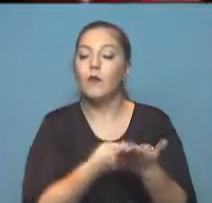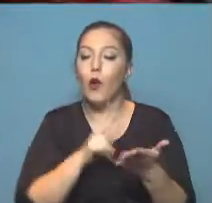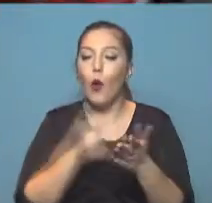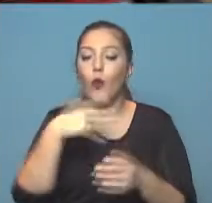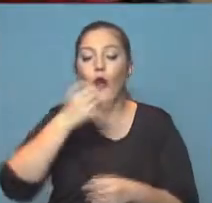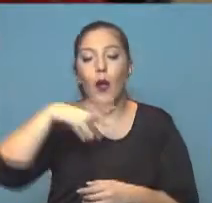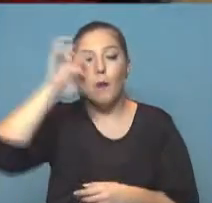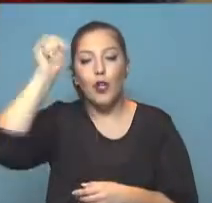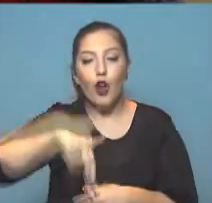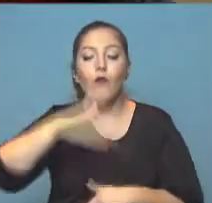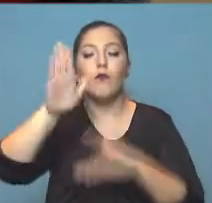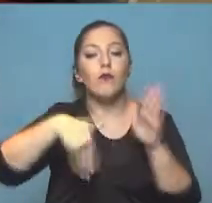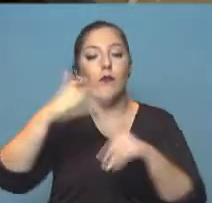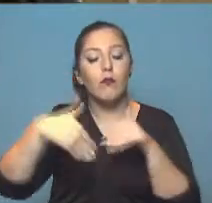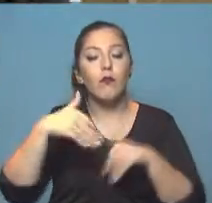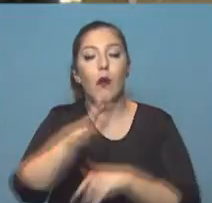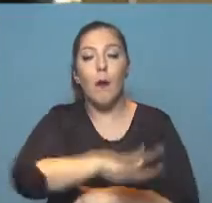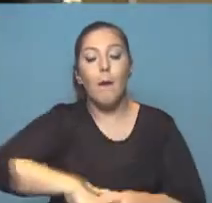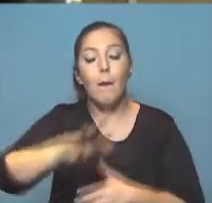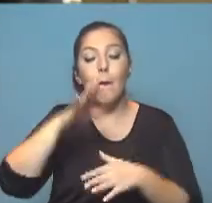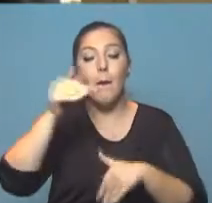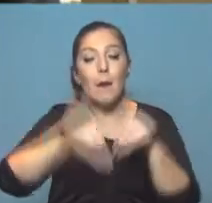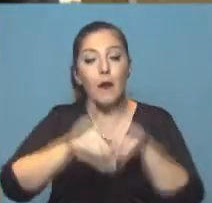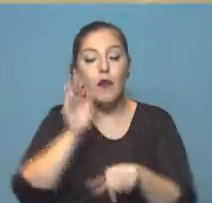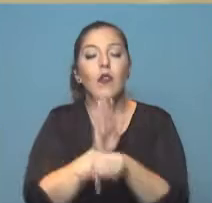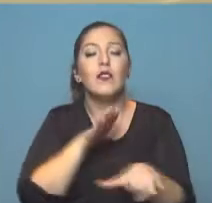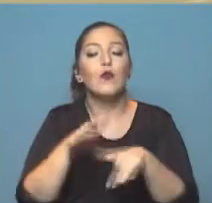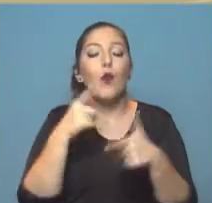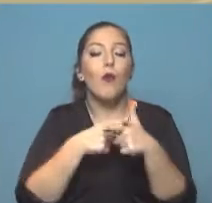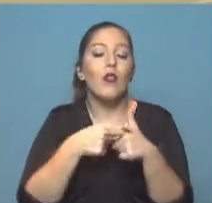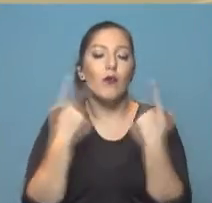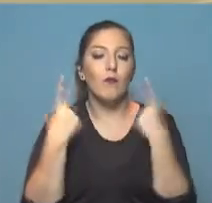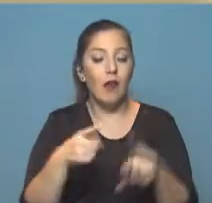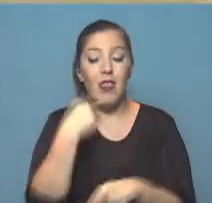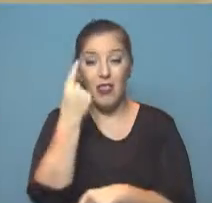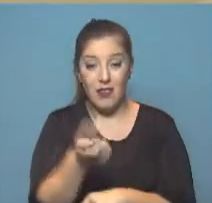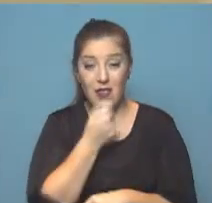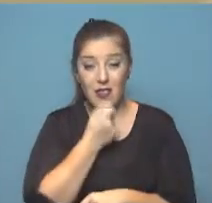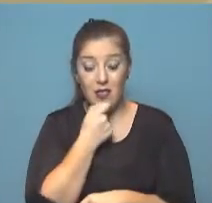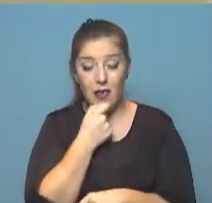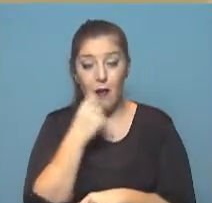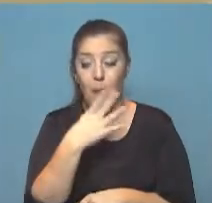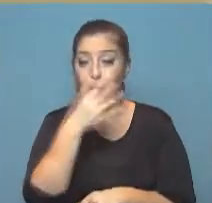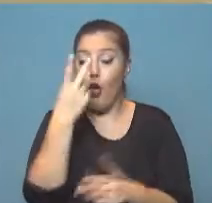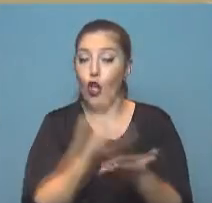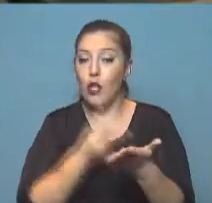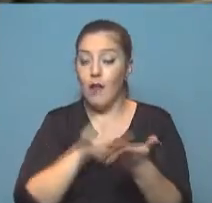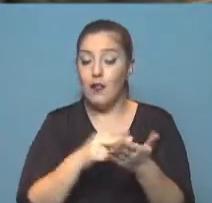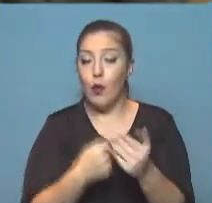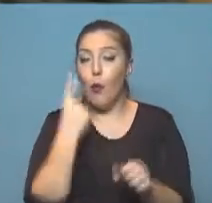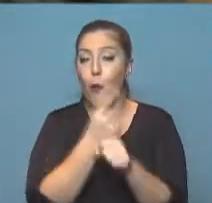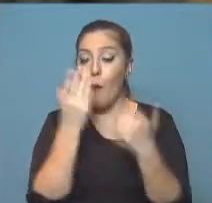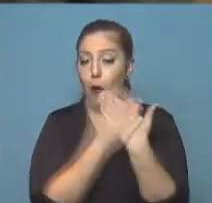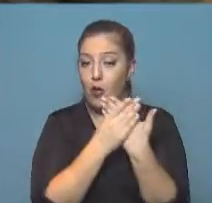Cameron convoca al Brexit, lo hace en un contexto político particular. Él dice, si me reeligen como primer